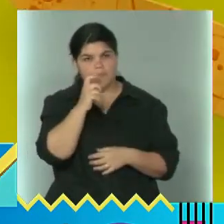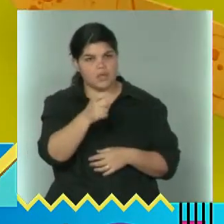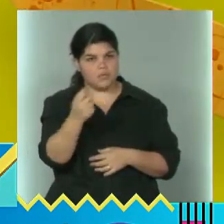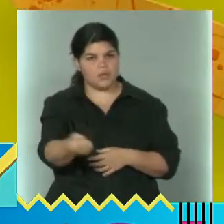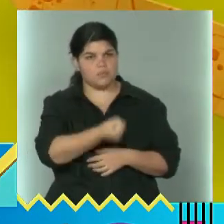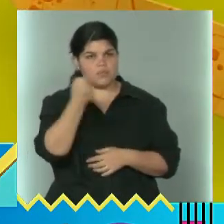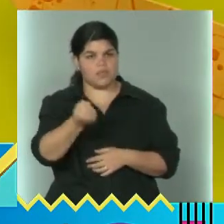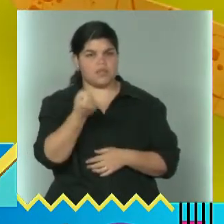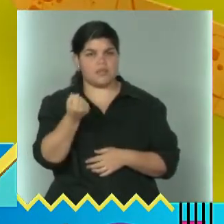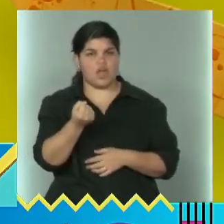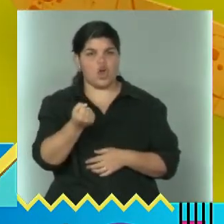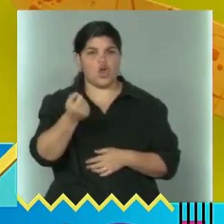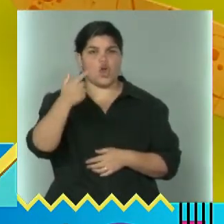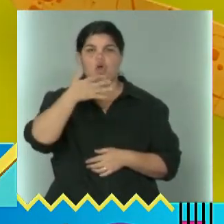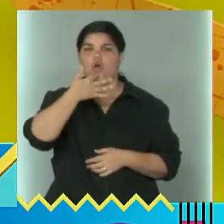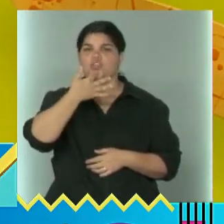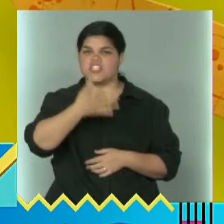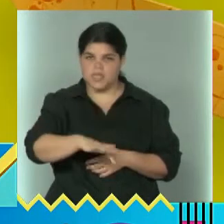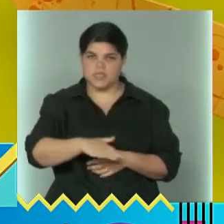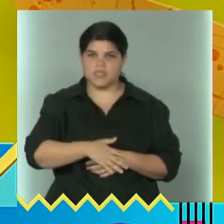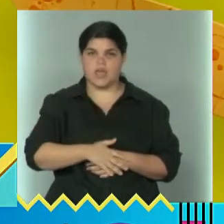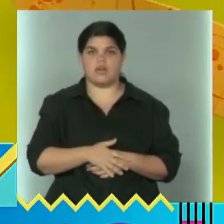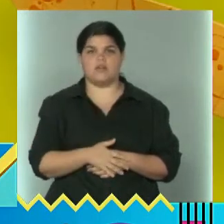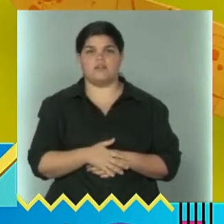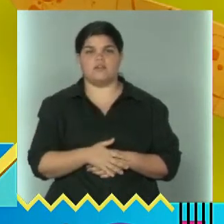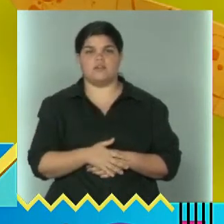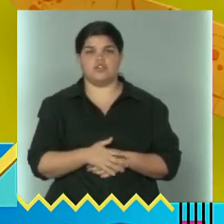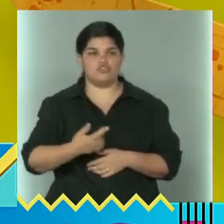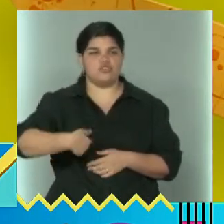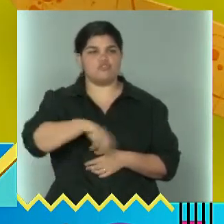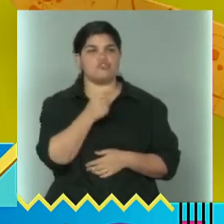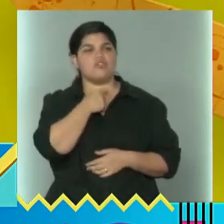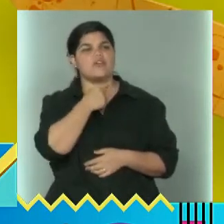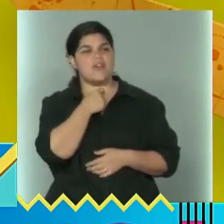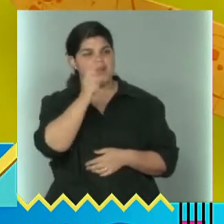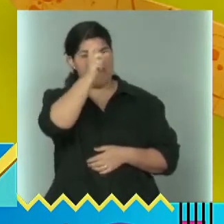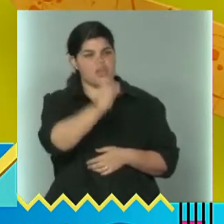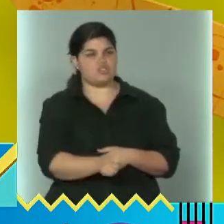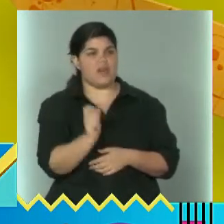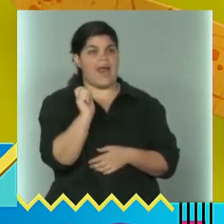palabra conciencia. En realidad lo que nosotros buscamos es hacer consciente